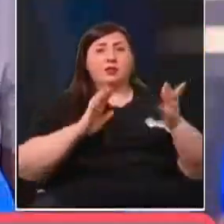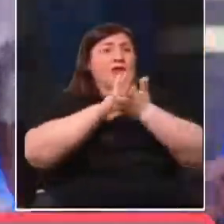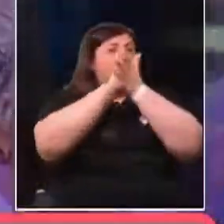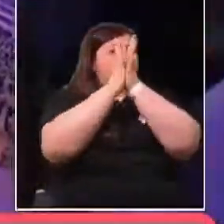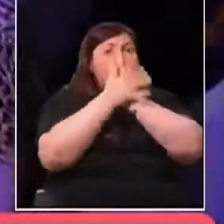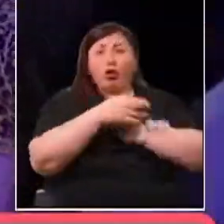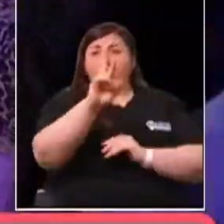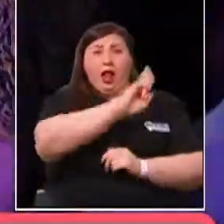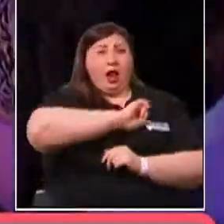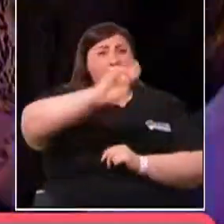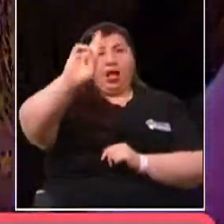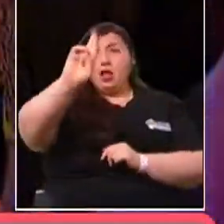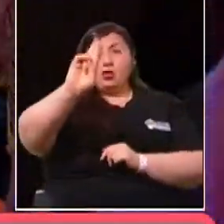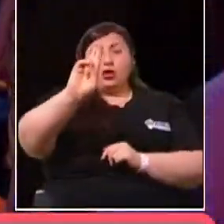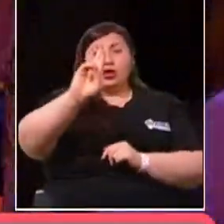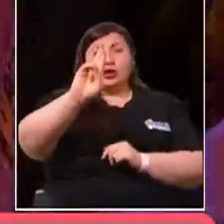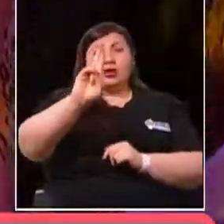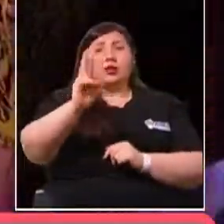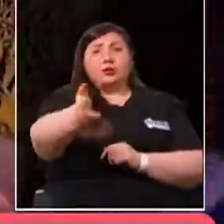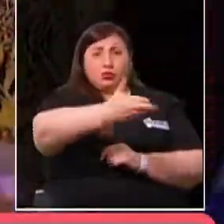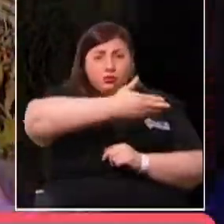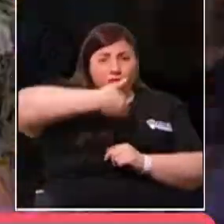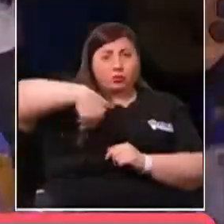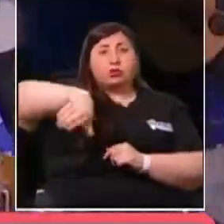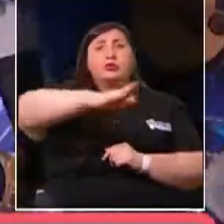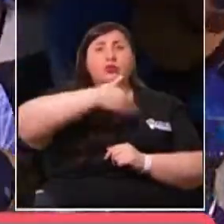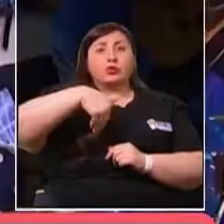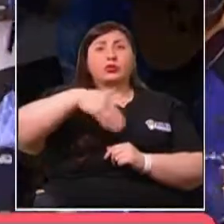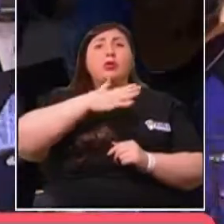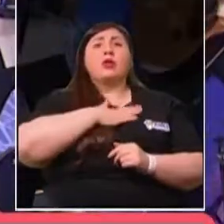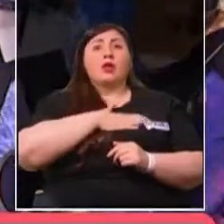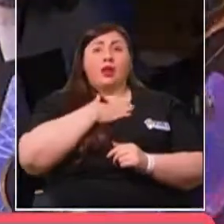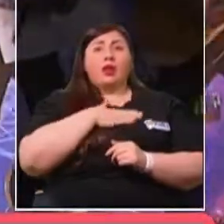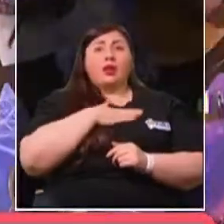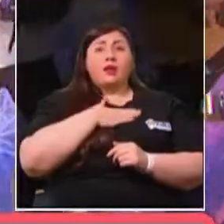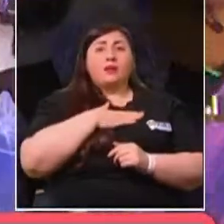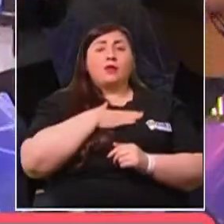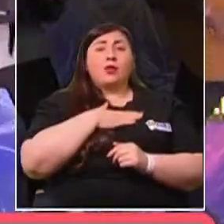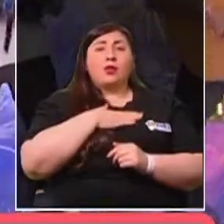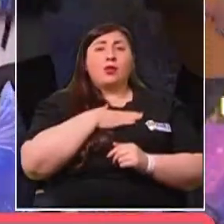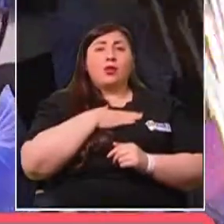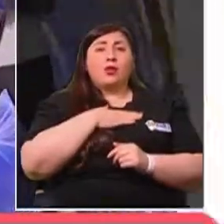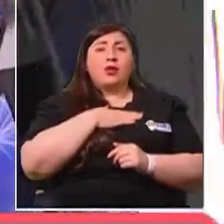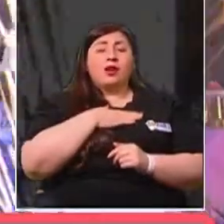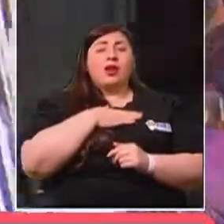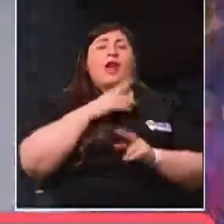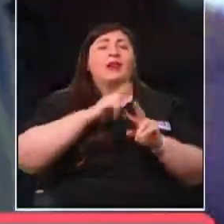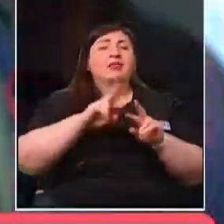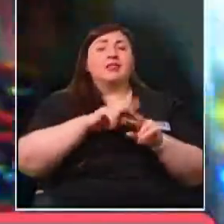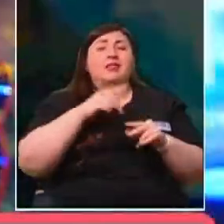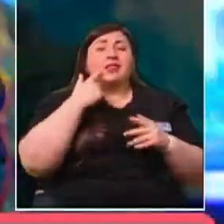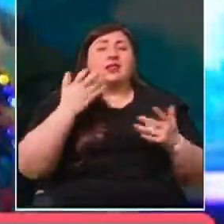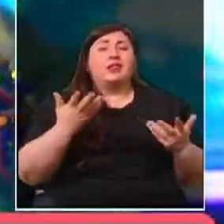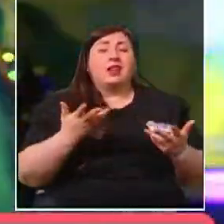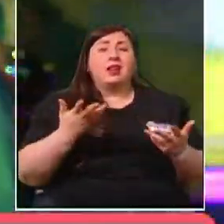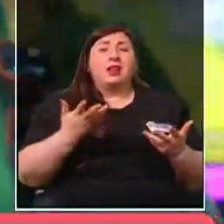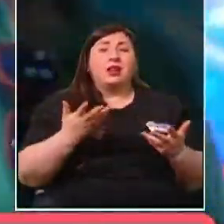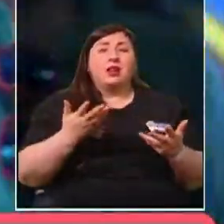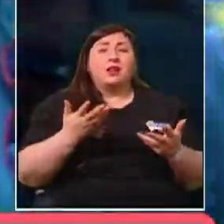las religiones. Nosotros lo que queremos finalmente hacer